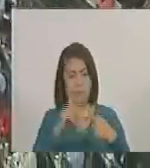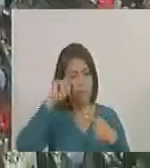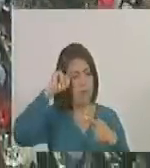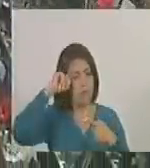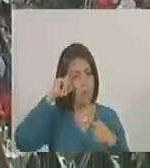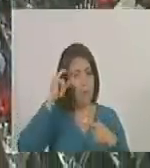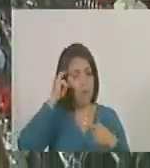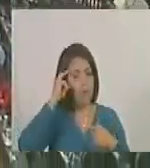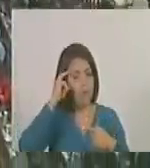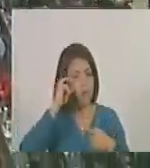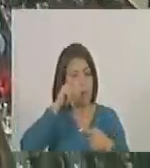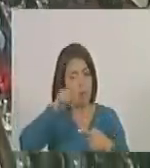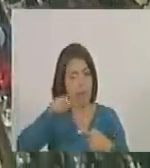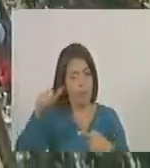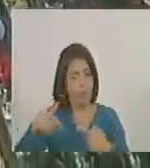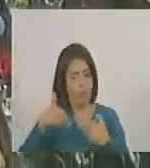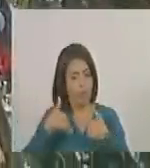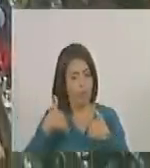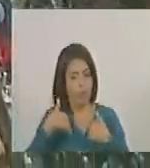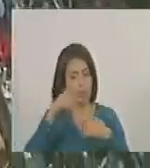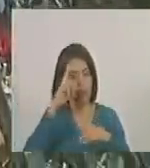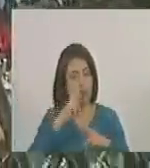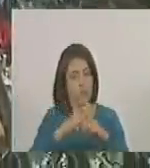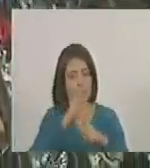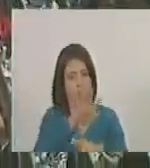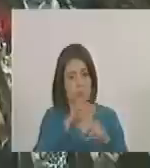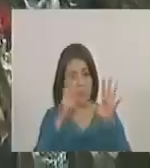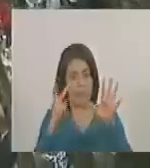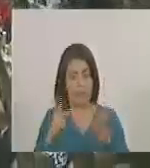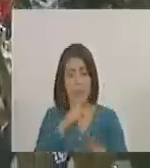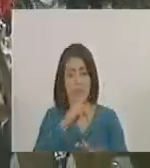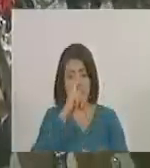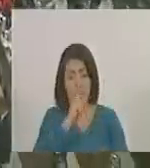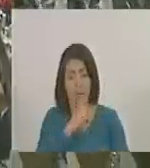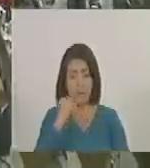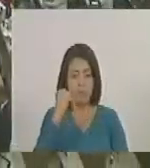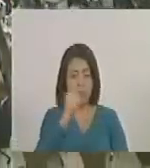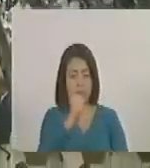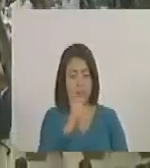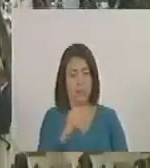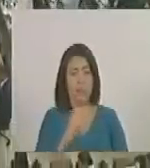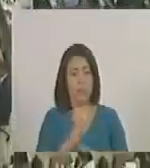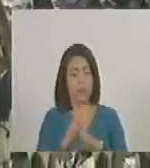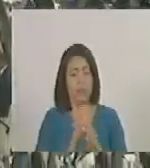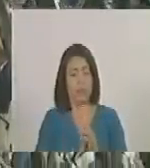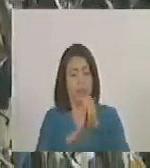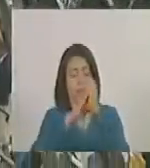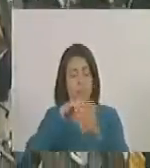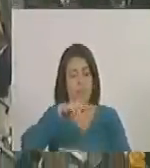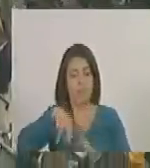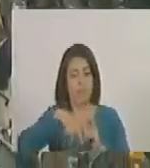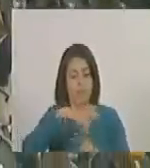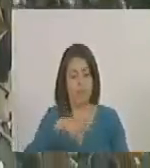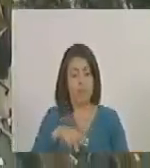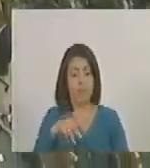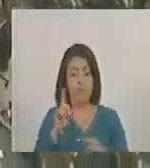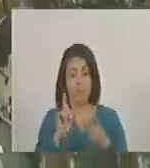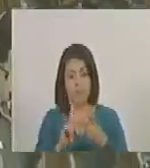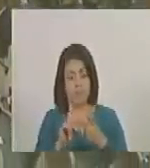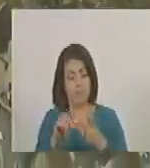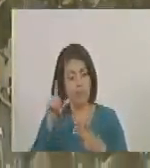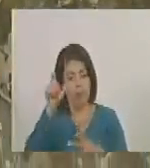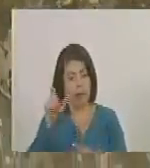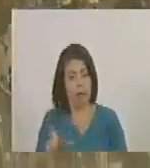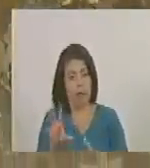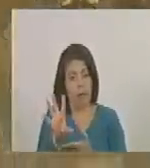conmemorar el Día de los Mártires en honor a los 57 años del asesinato perpetrado contra el líder revolucionario Fabricio Ojeda, como